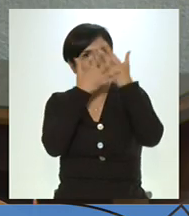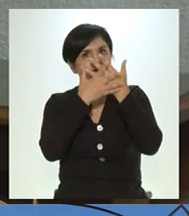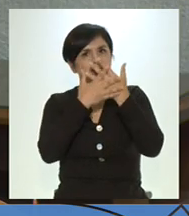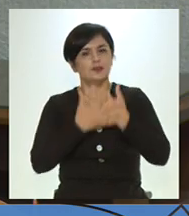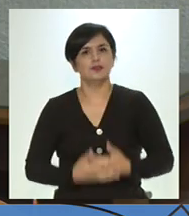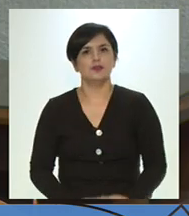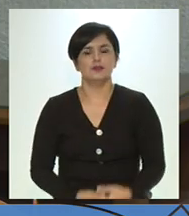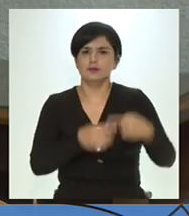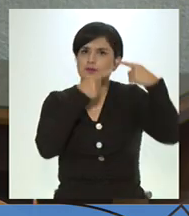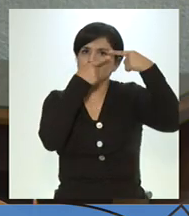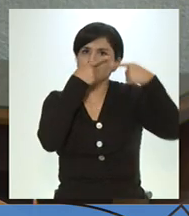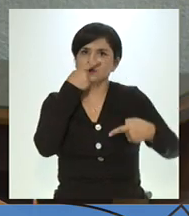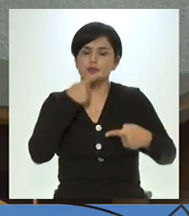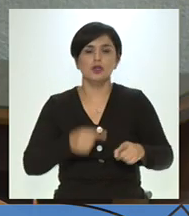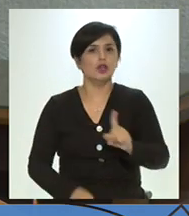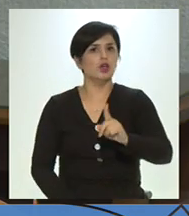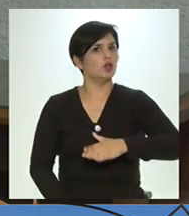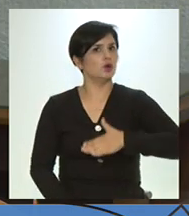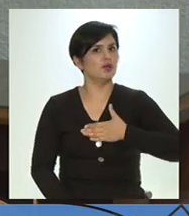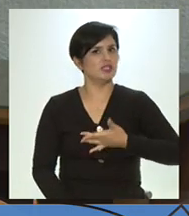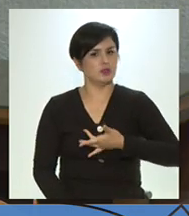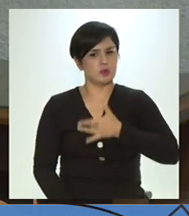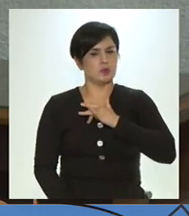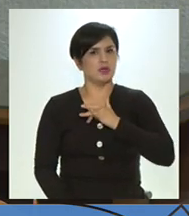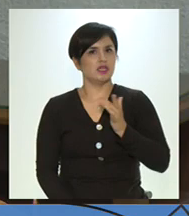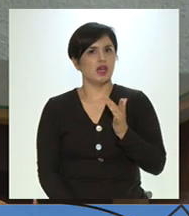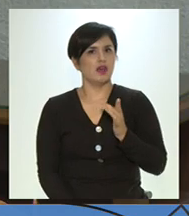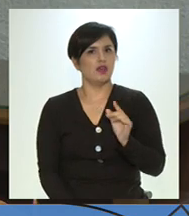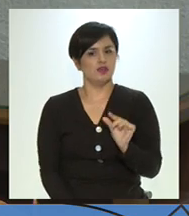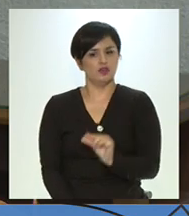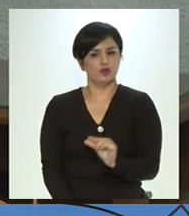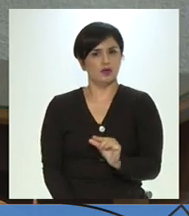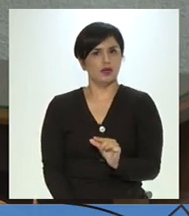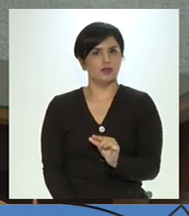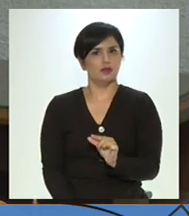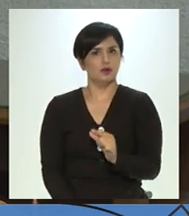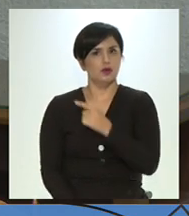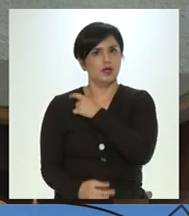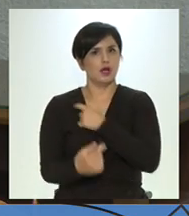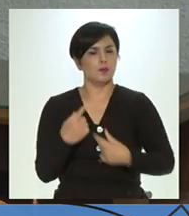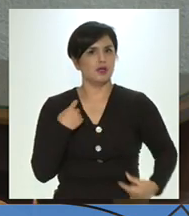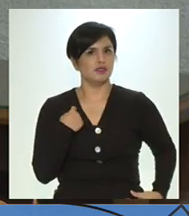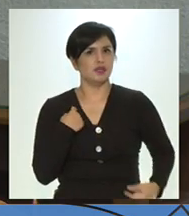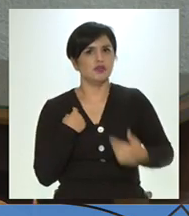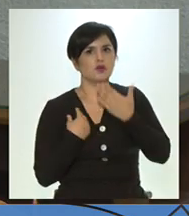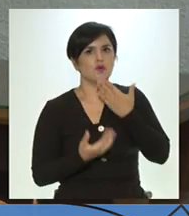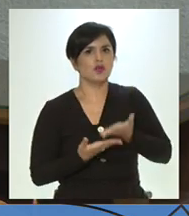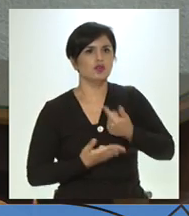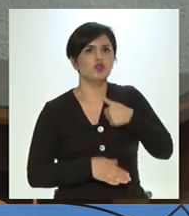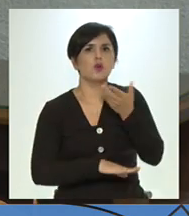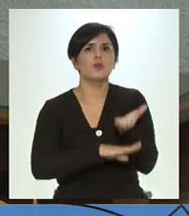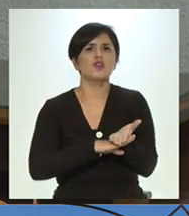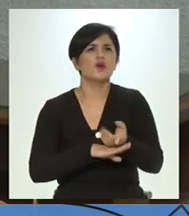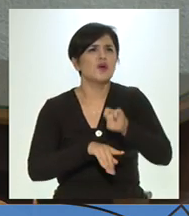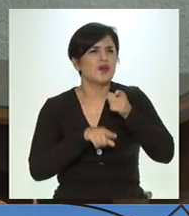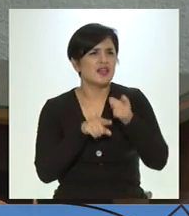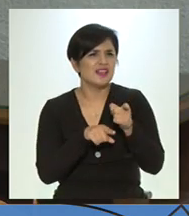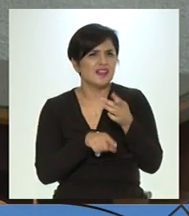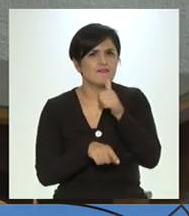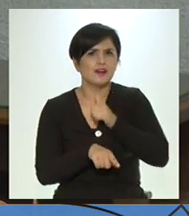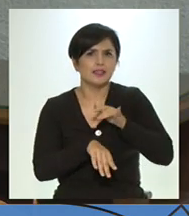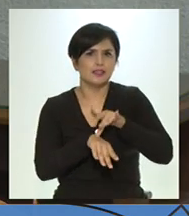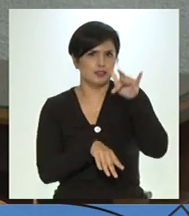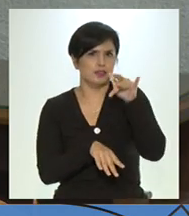no me siento humillada ni creo estar rebajando la investidura de este cargo cuando pido que esta barbaridad insensible